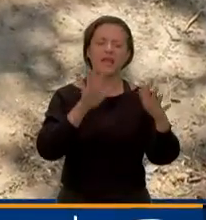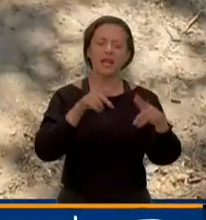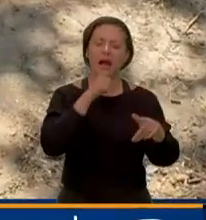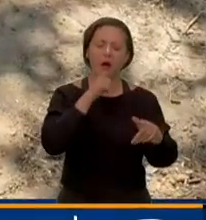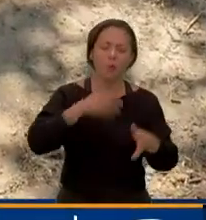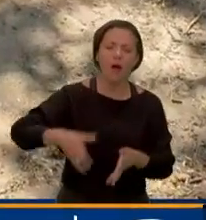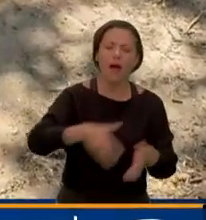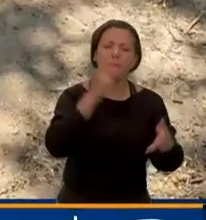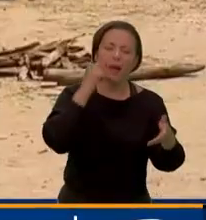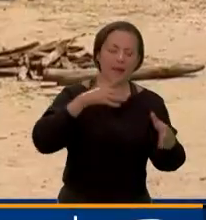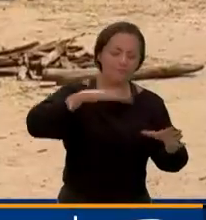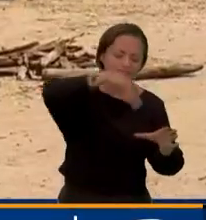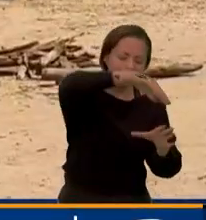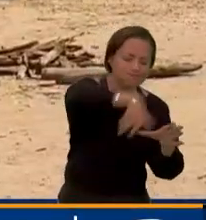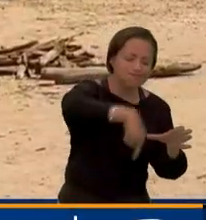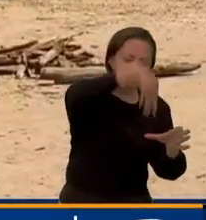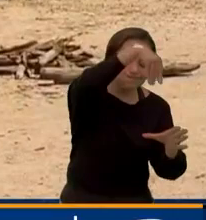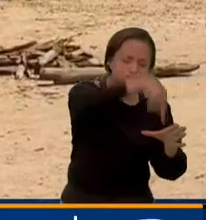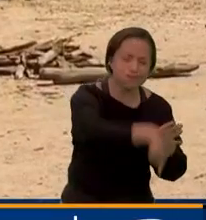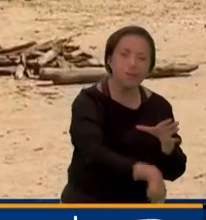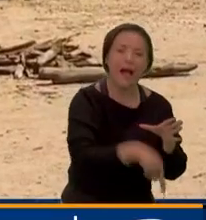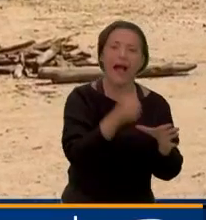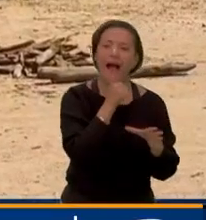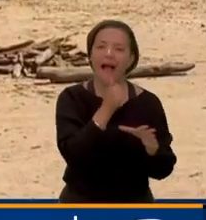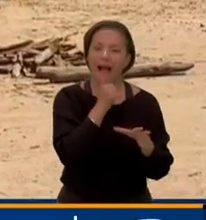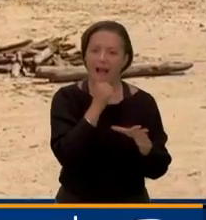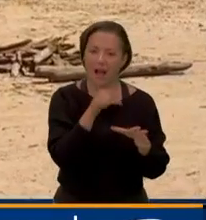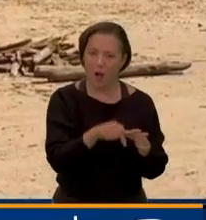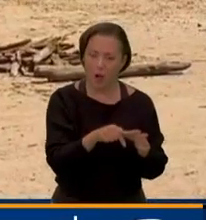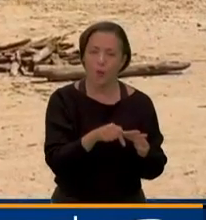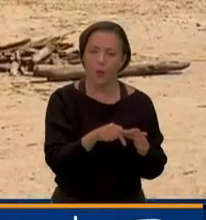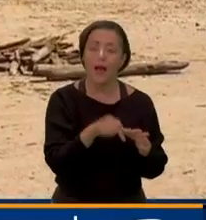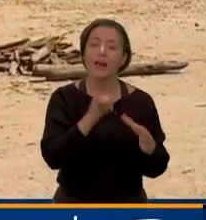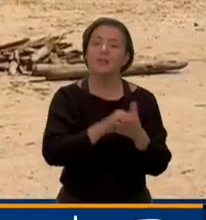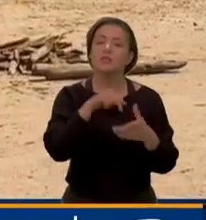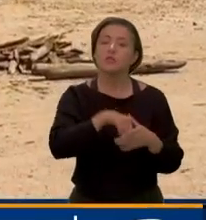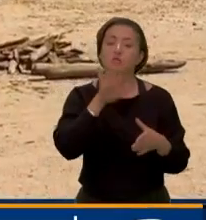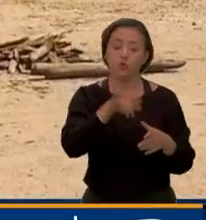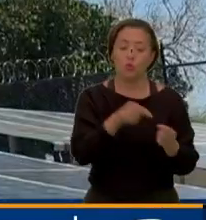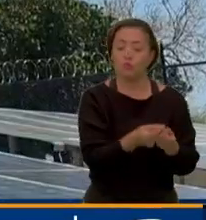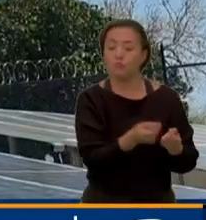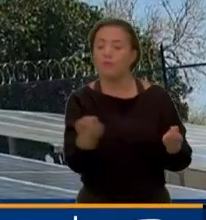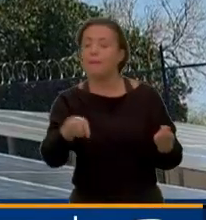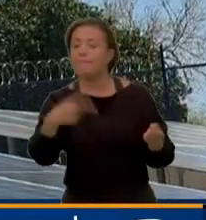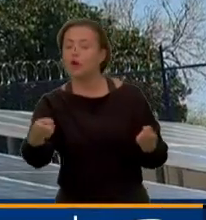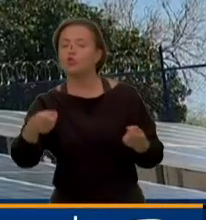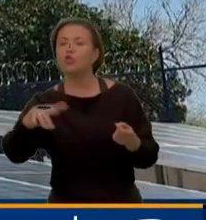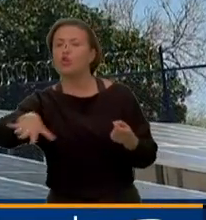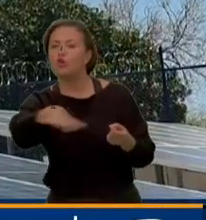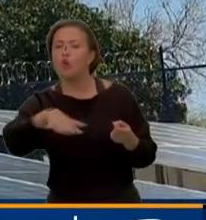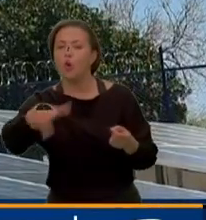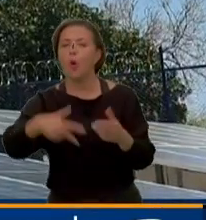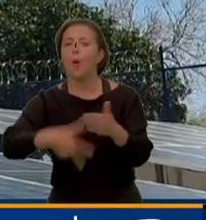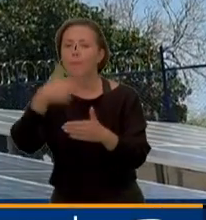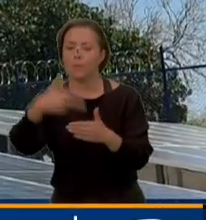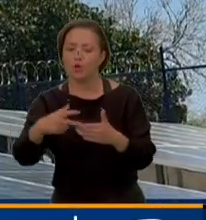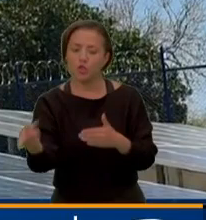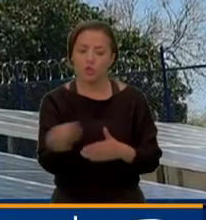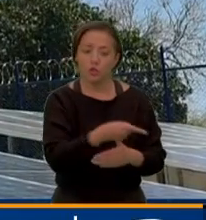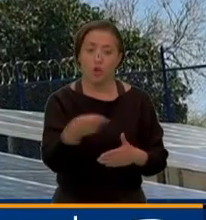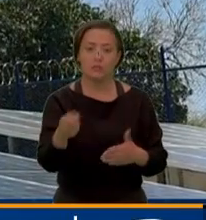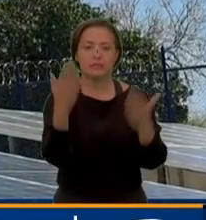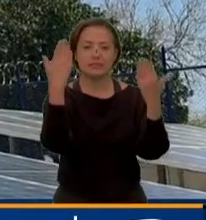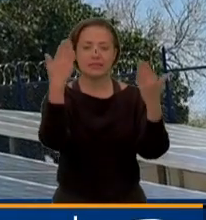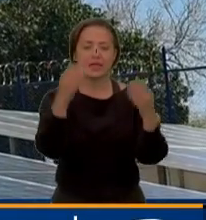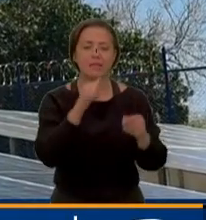un pozo profundo que, por supuesto, junto a otro proyecto ubicado a unos 20 minutos desde este punto, podrían dar agua a cerca